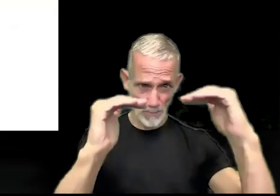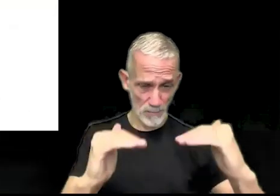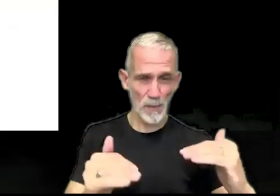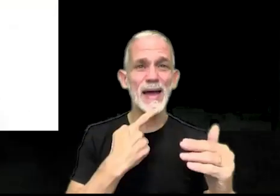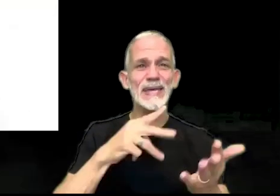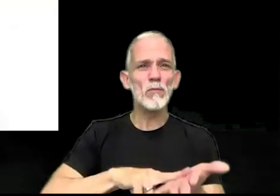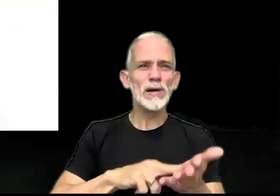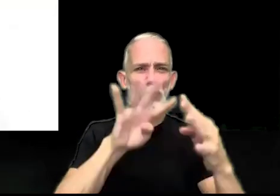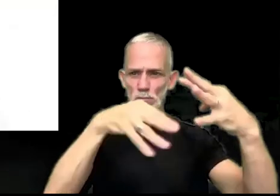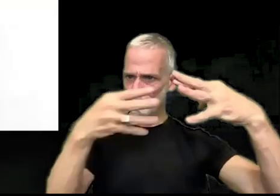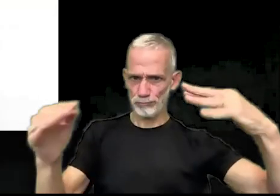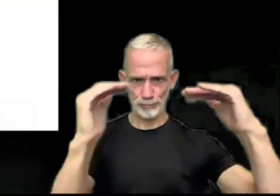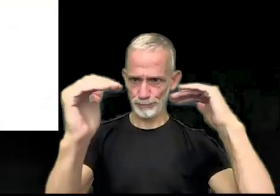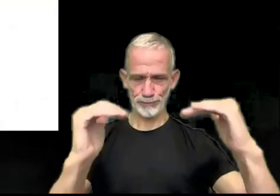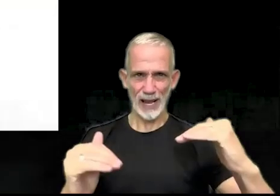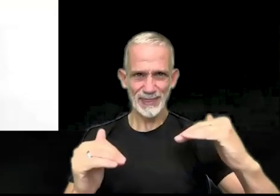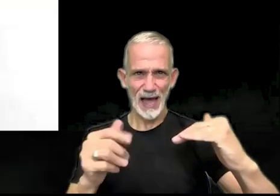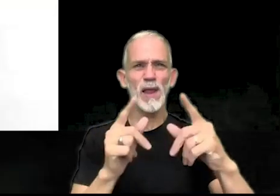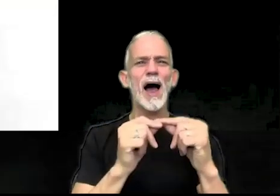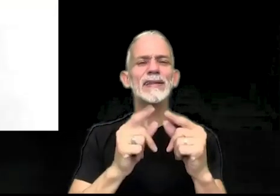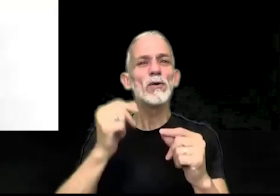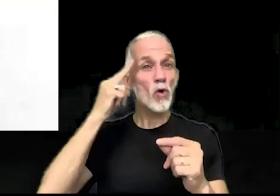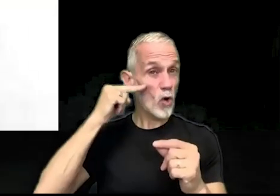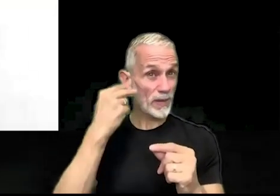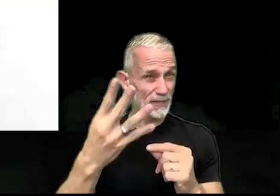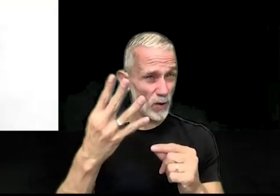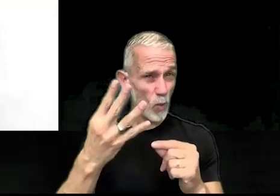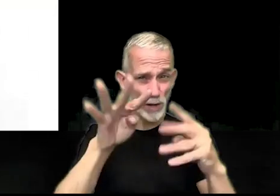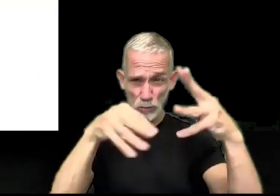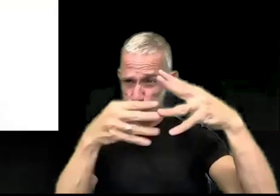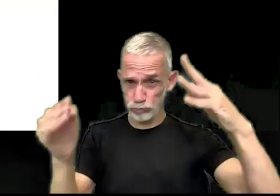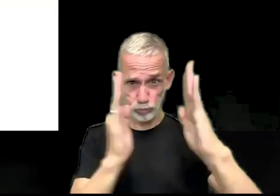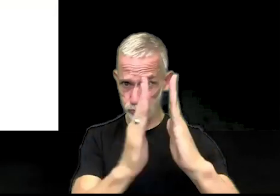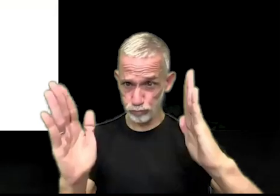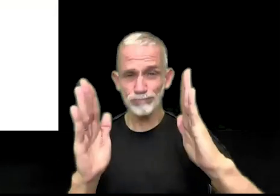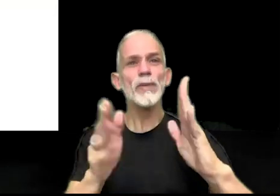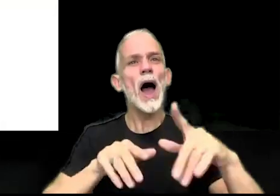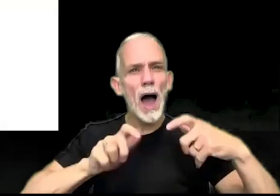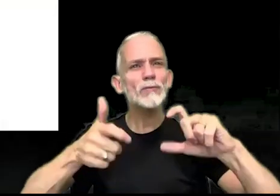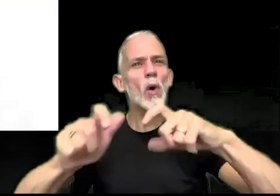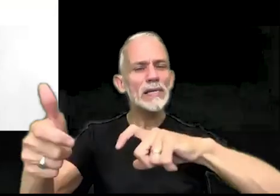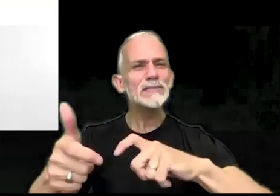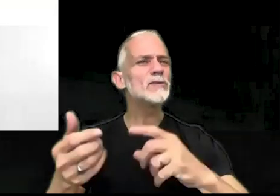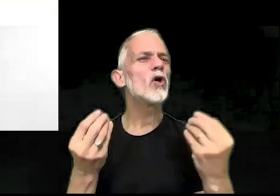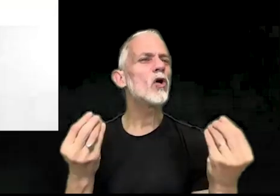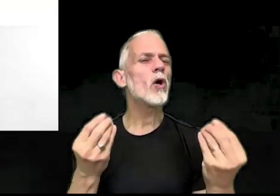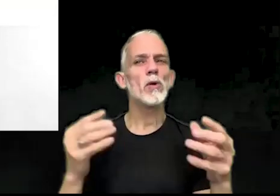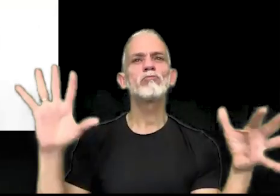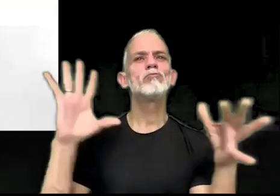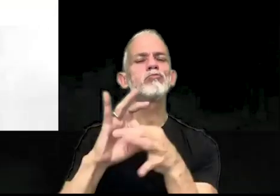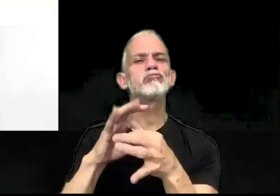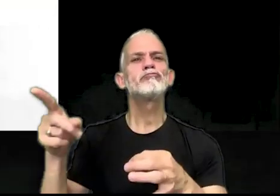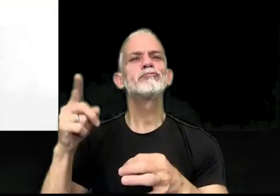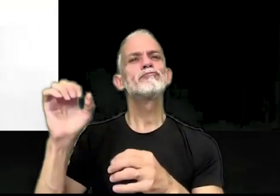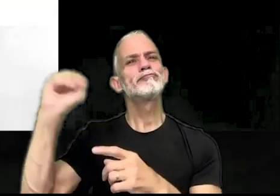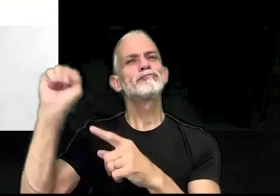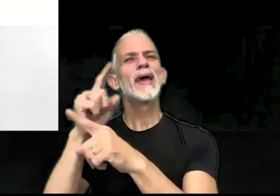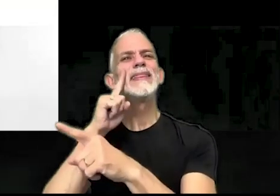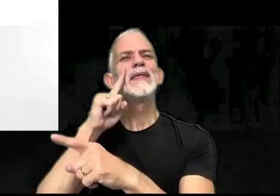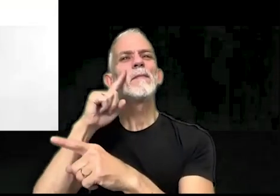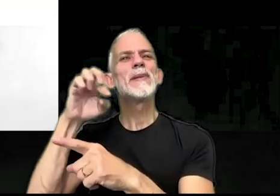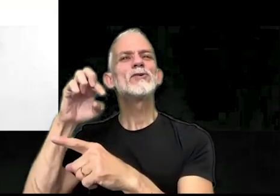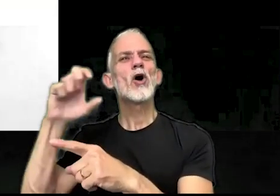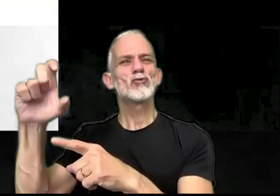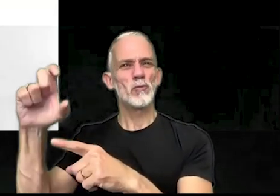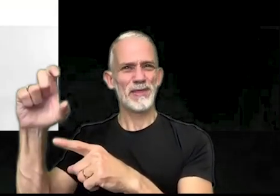el impuesto, que son las tablas del artículo 94, se van a actualizar por el índice de precios consumidor.